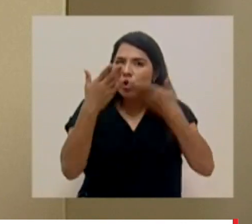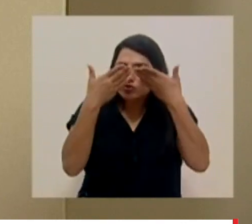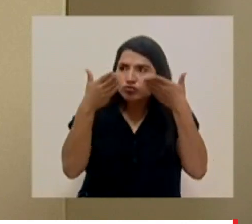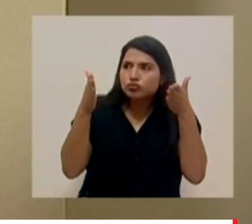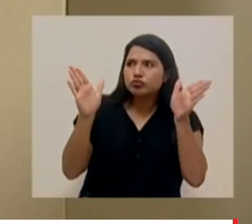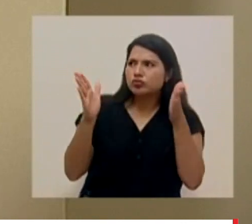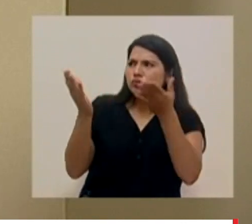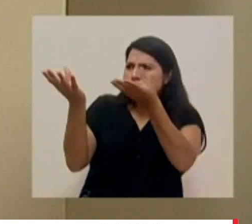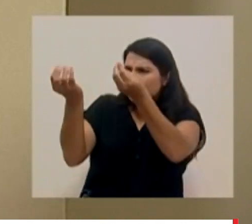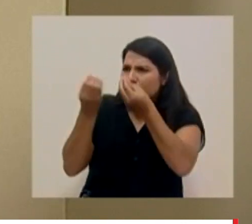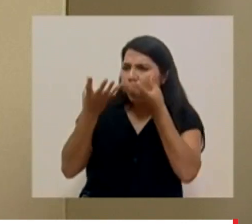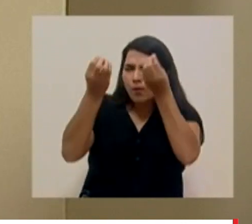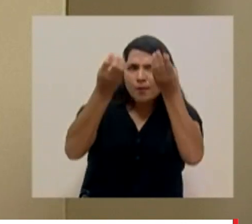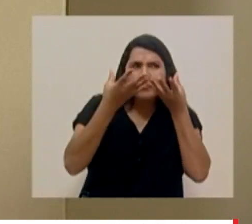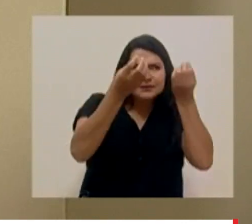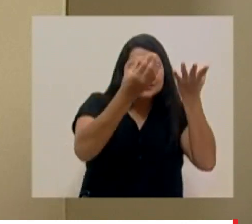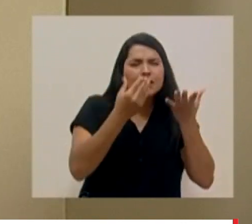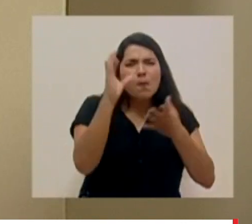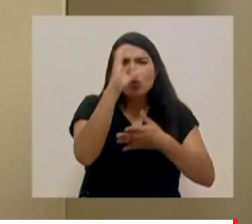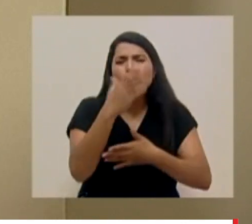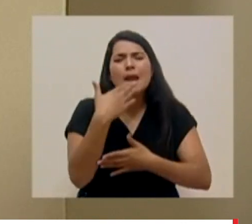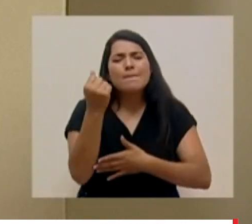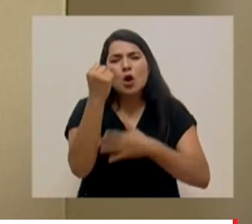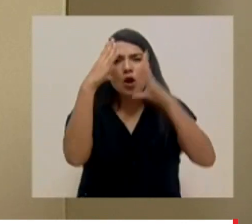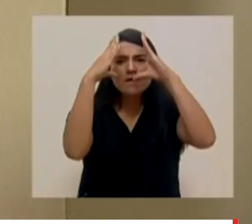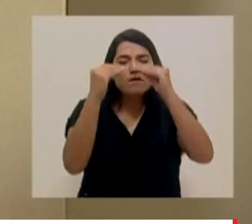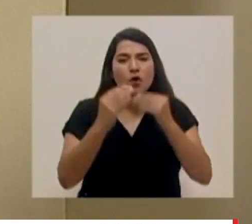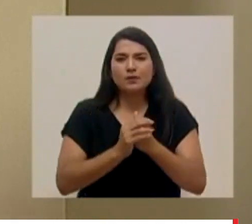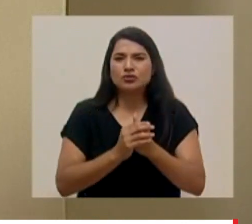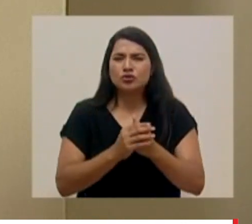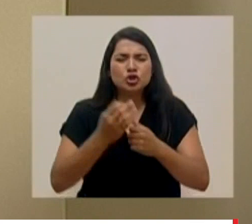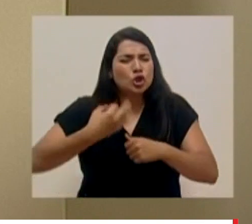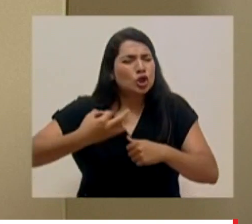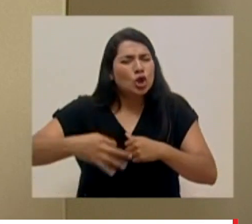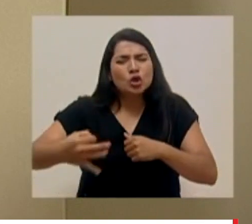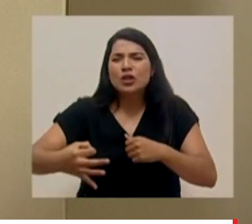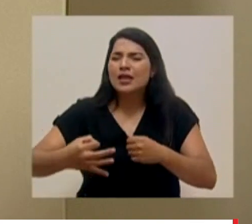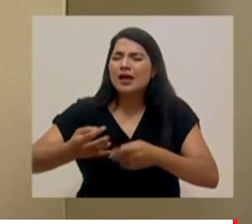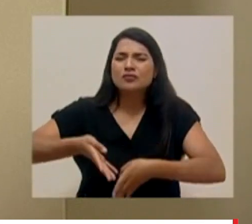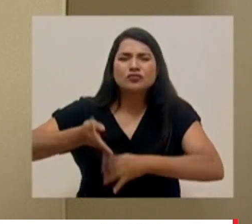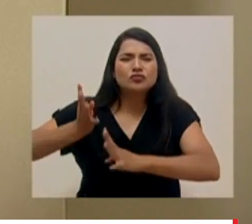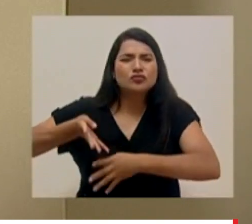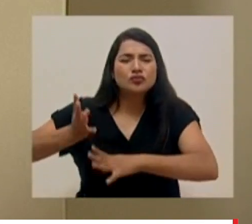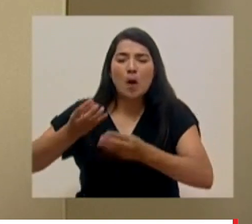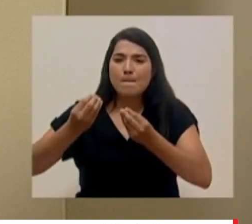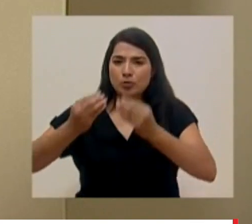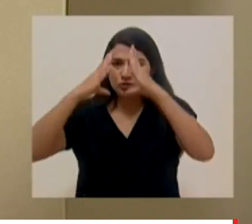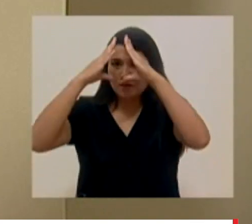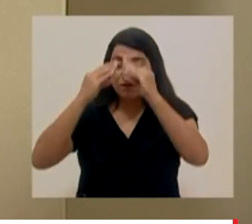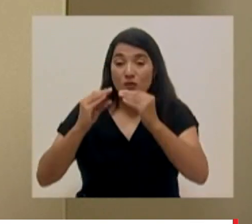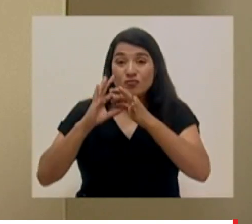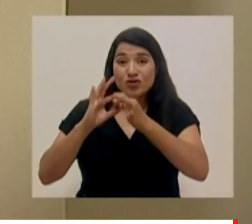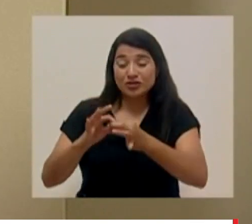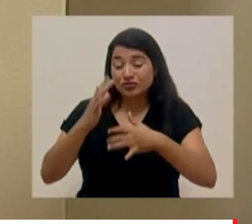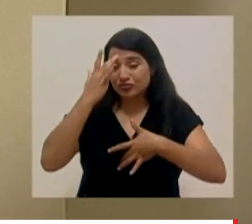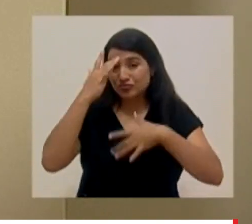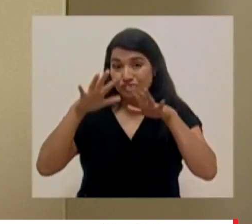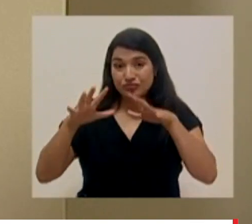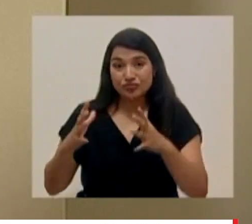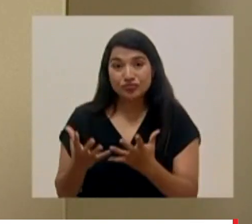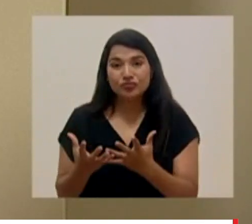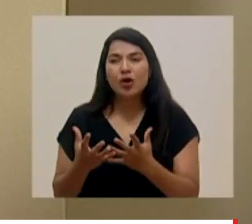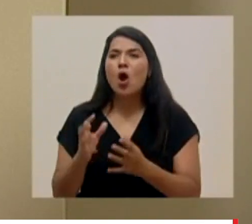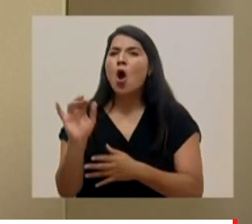es presencial o en persona. Hay mucha publicación diaria de lo que está conociéndose como